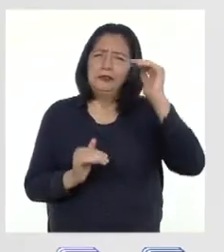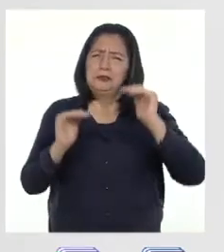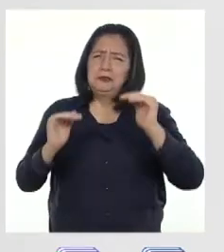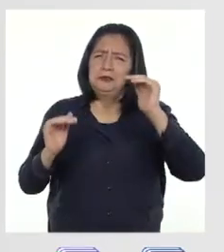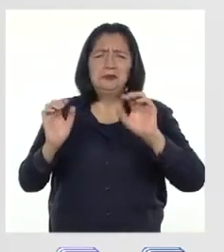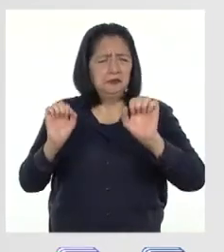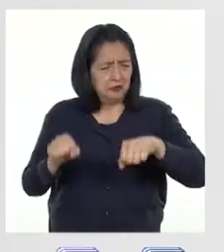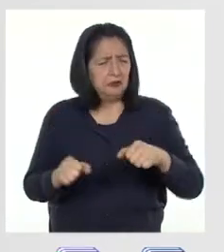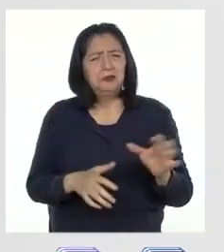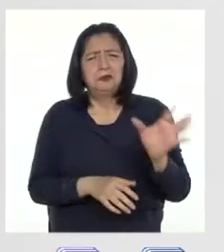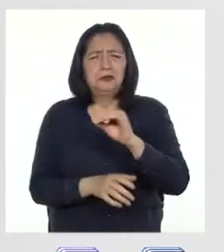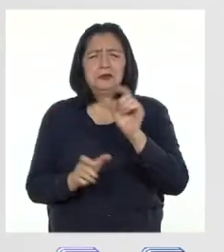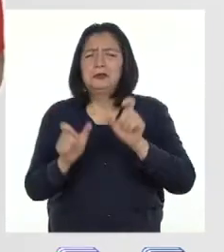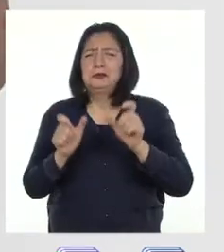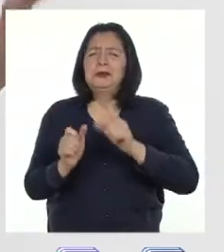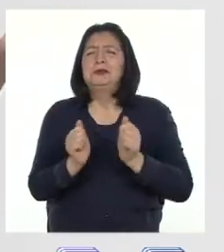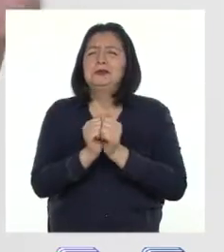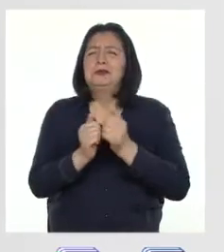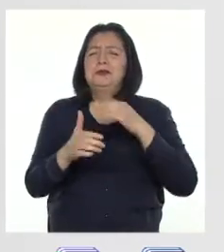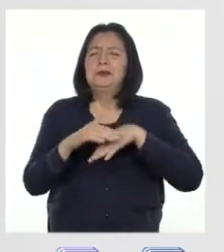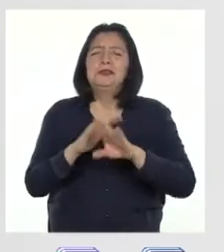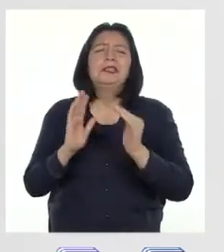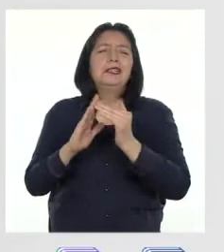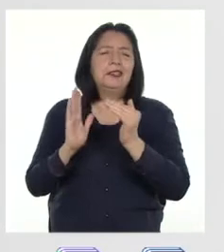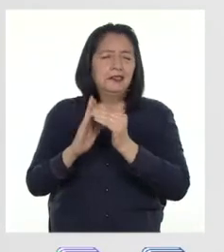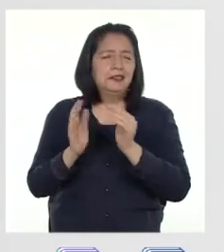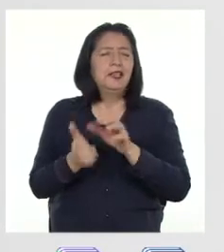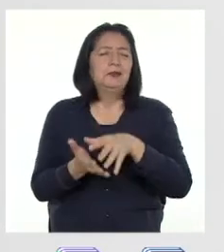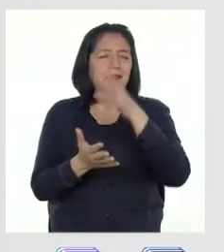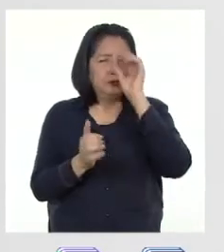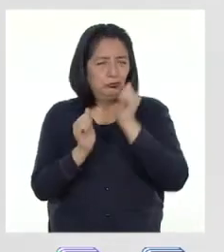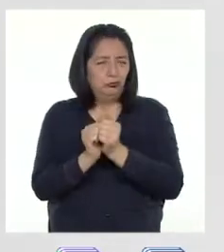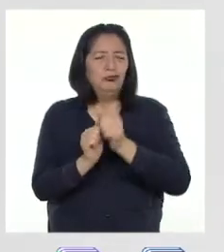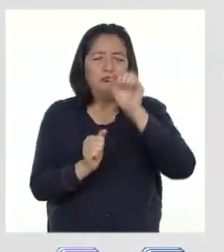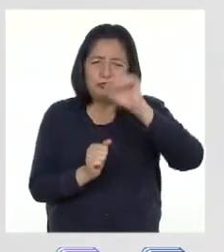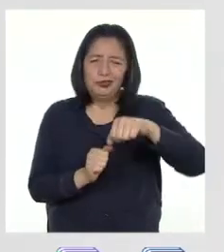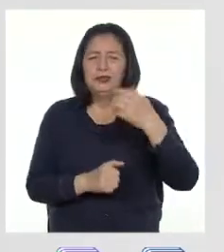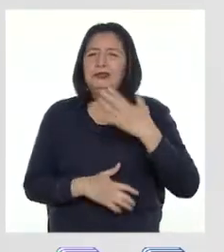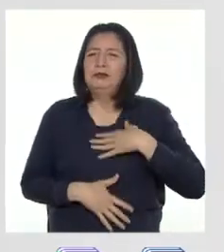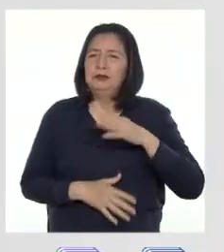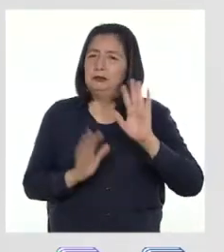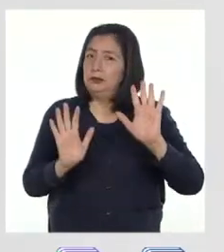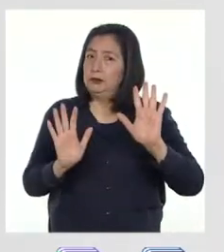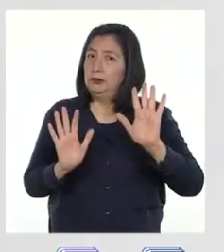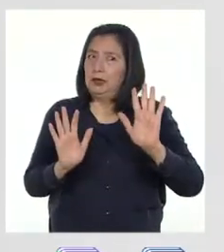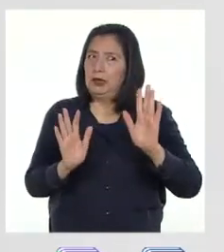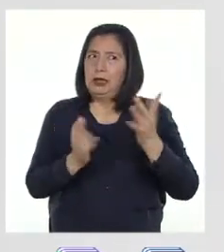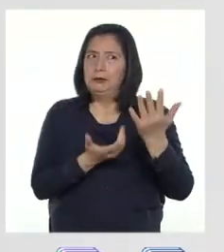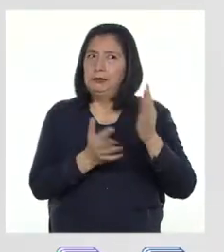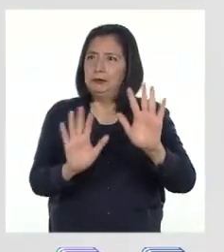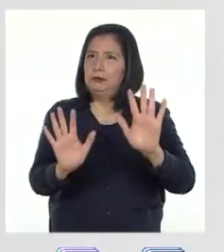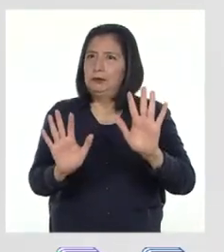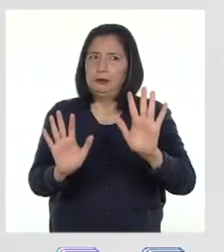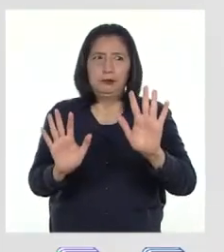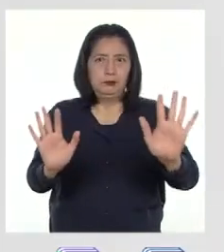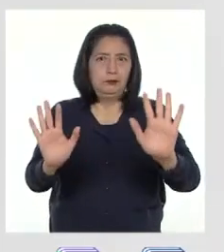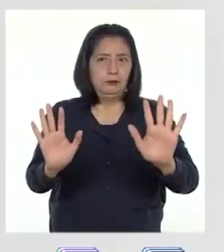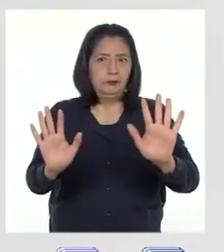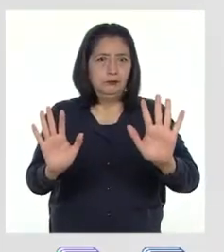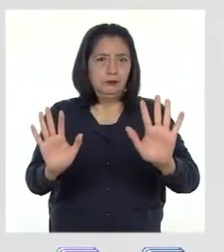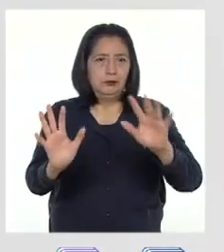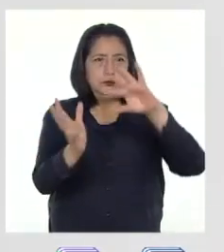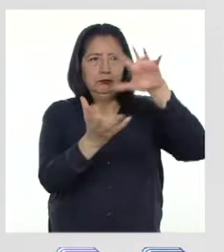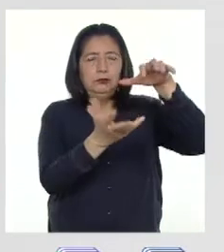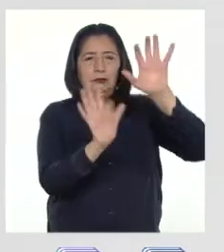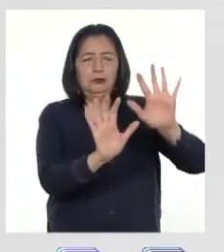chicos, todas las personas que estén con ustedes en casa, porque aprender juntos es mucho más divertido. Muy bien, no, esperen, un momento, detengan el